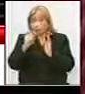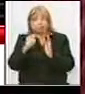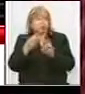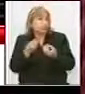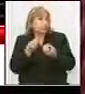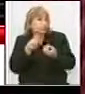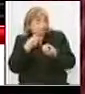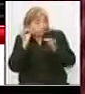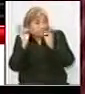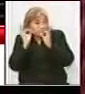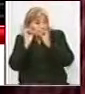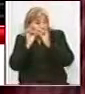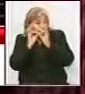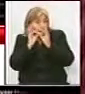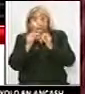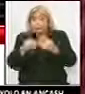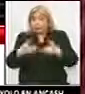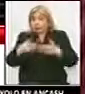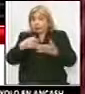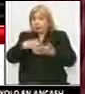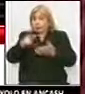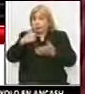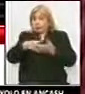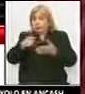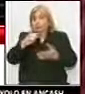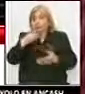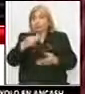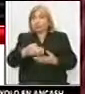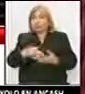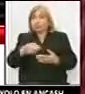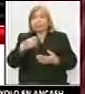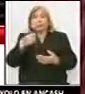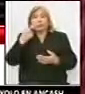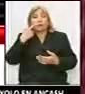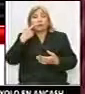imprecisas, pudiéramos formularla por escrito para que nos conteste. Uh-huh. ¿Con el